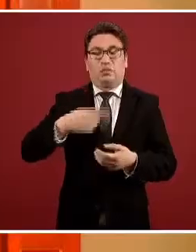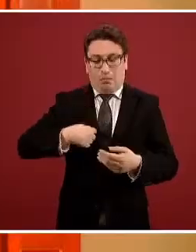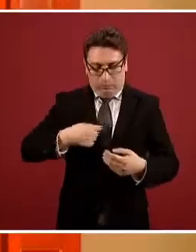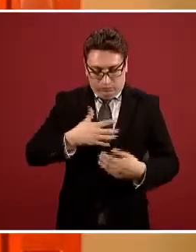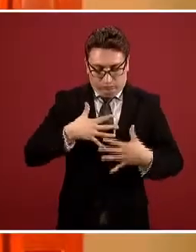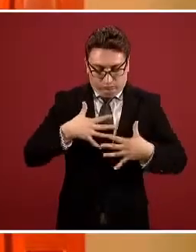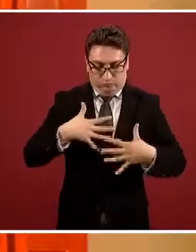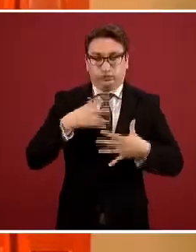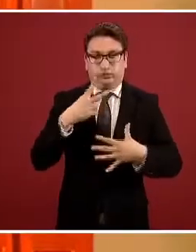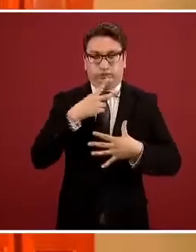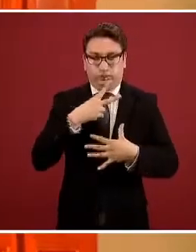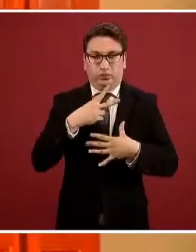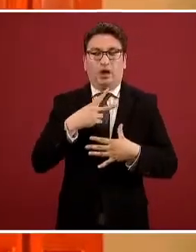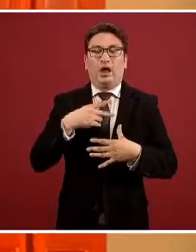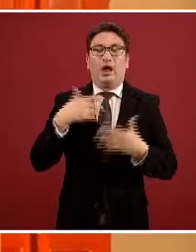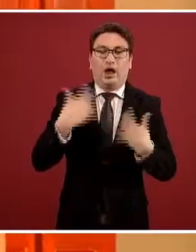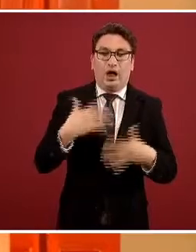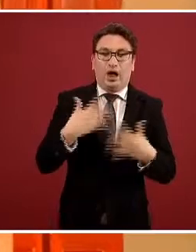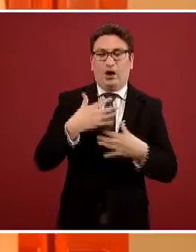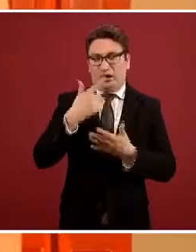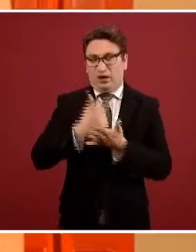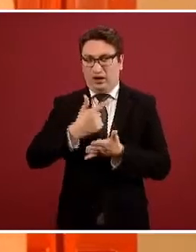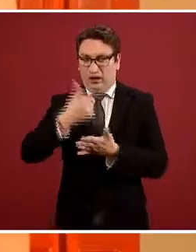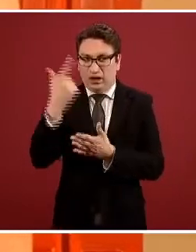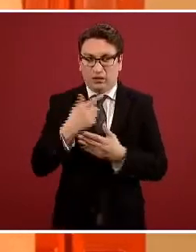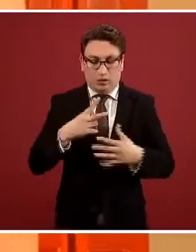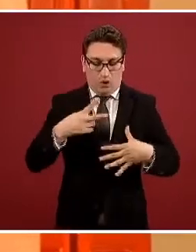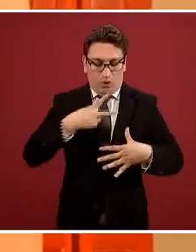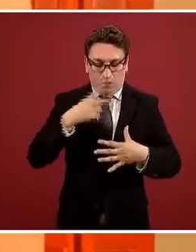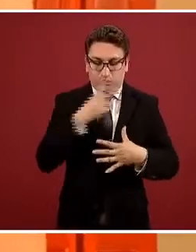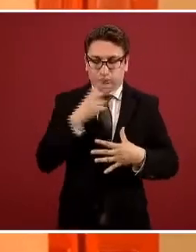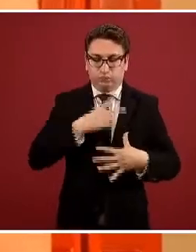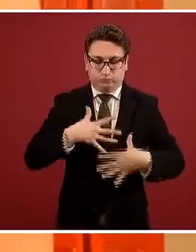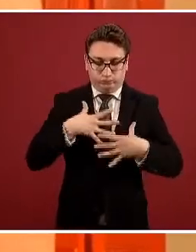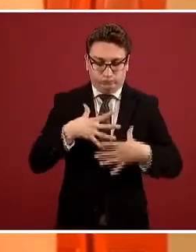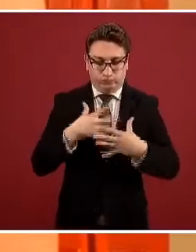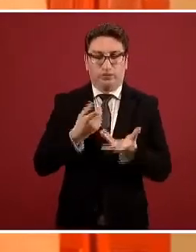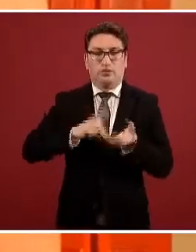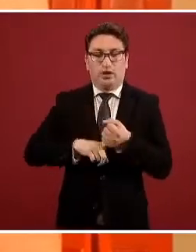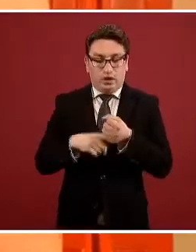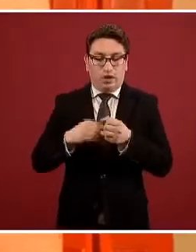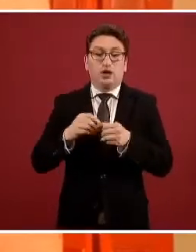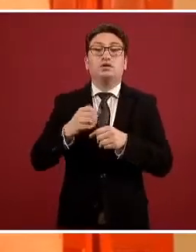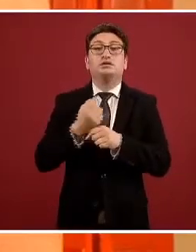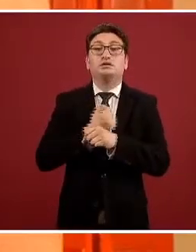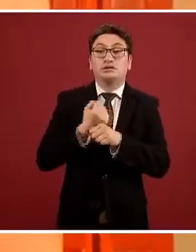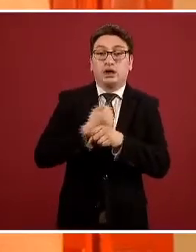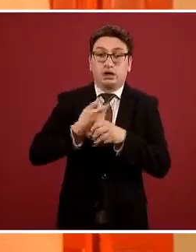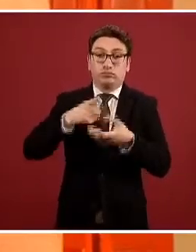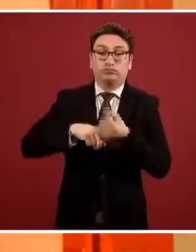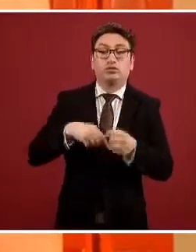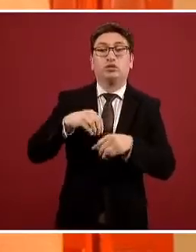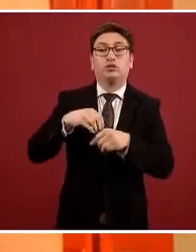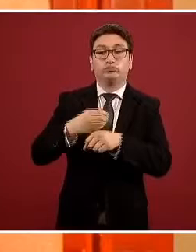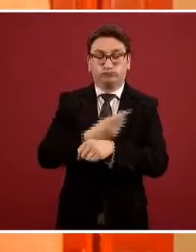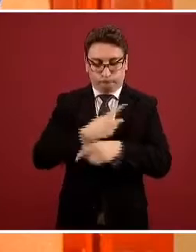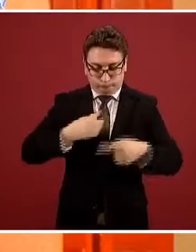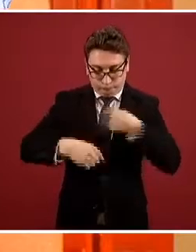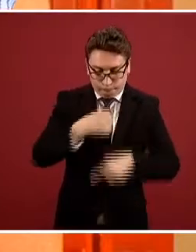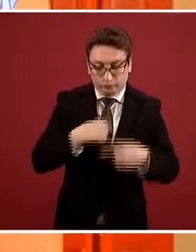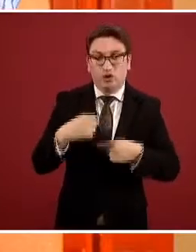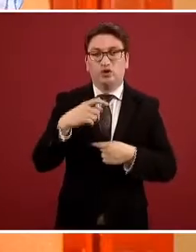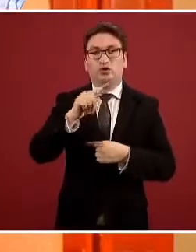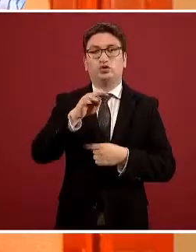en parte inflamatorio y en parte trombótico. Trombosis en medicina se le llama a eso, a la obstrucción de los